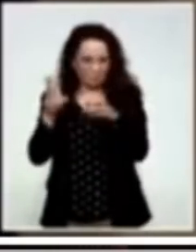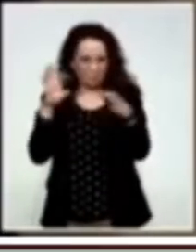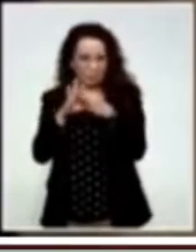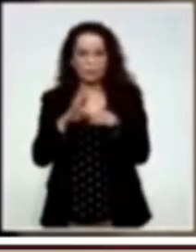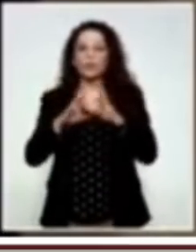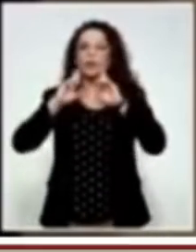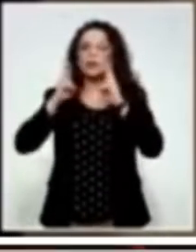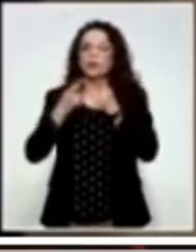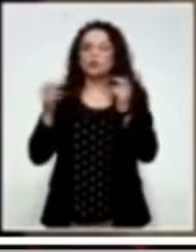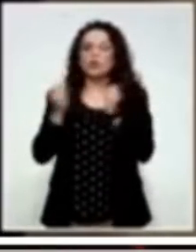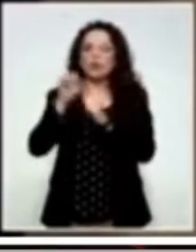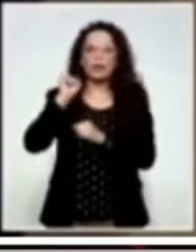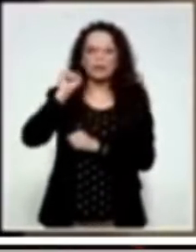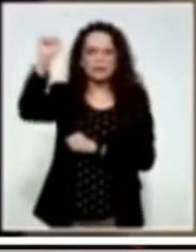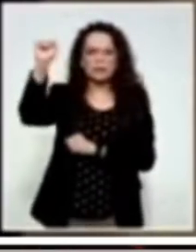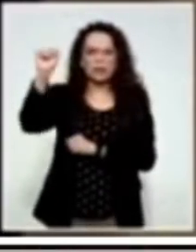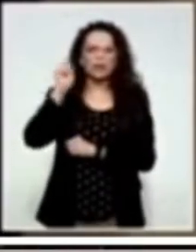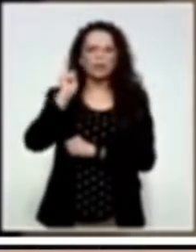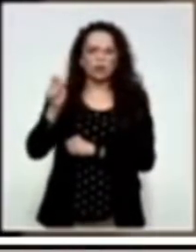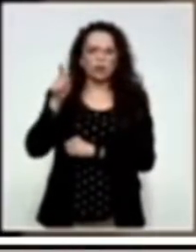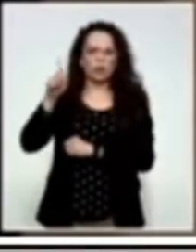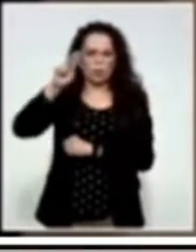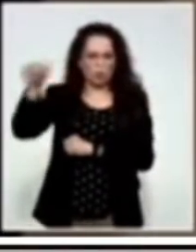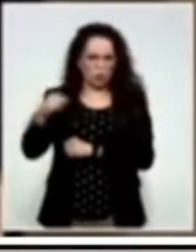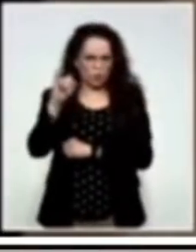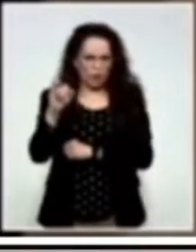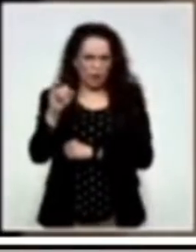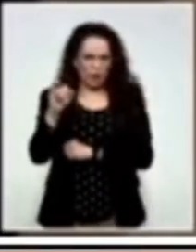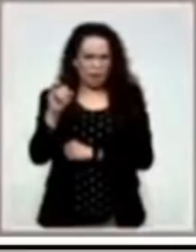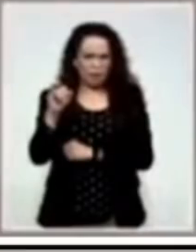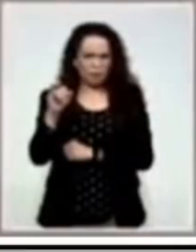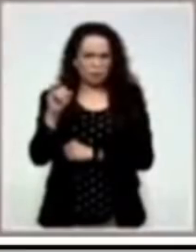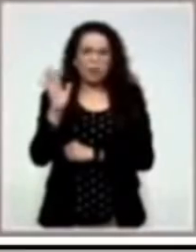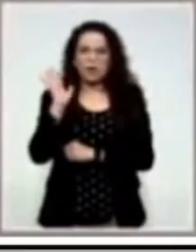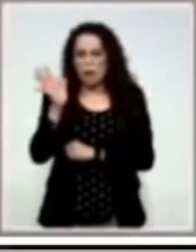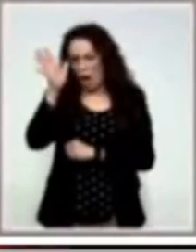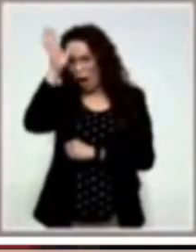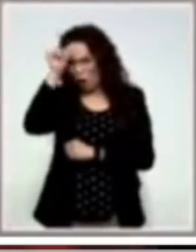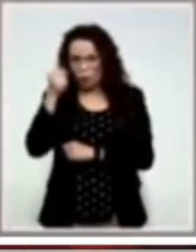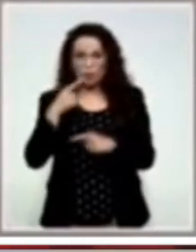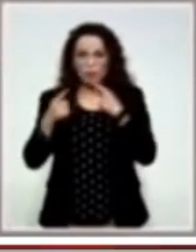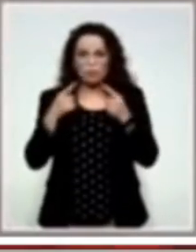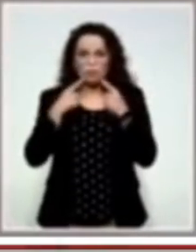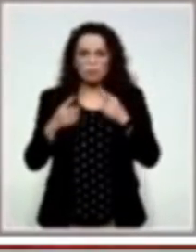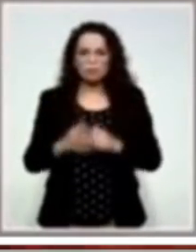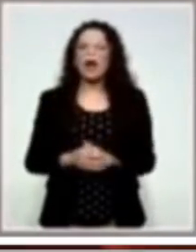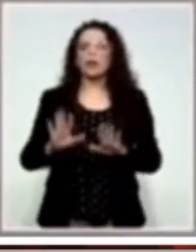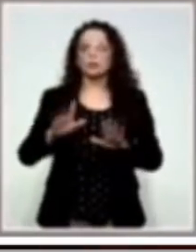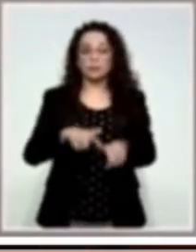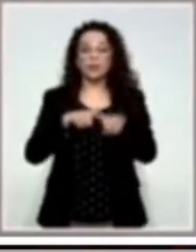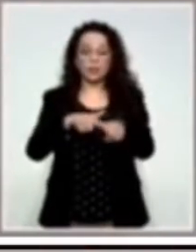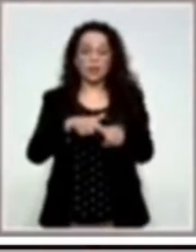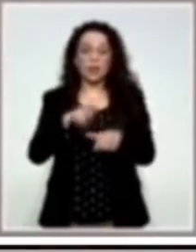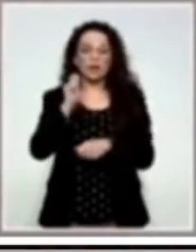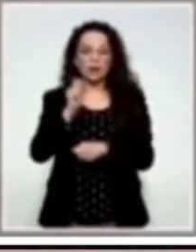el Sindicato de Trabajadores del Poder Judicial? ¿Llegaron a algún acuerdo? Sí, estamos teniendo mesas de trabajo con ellos. Realmente